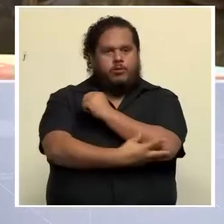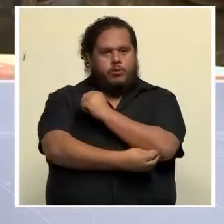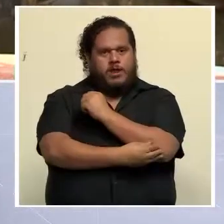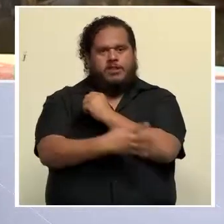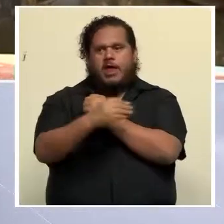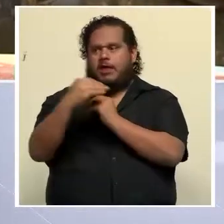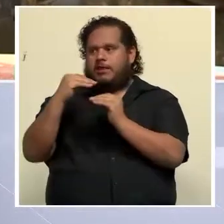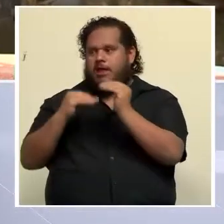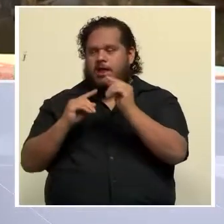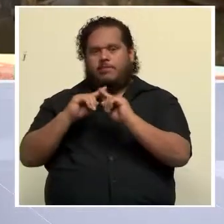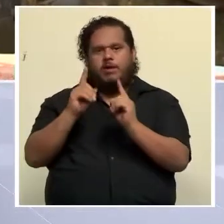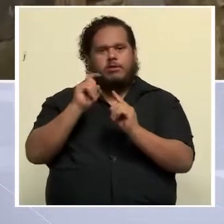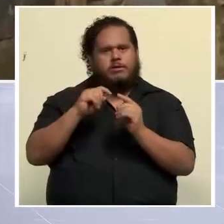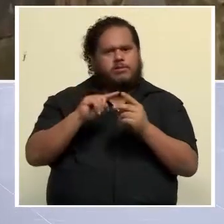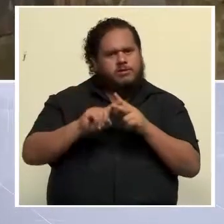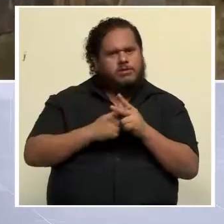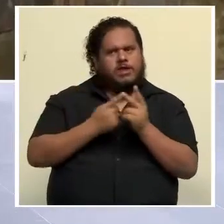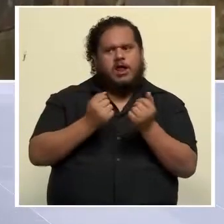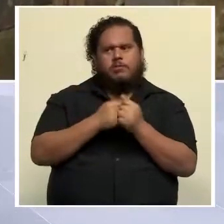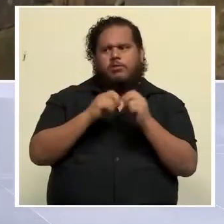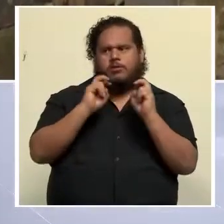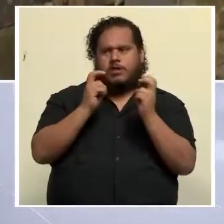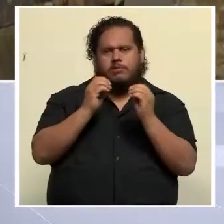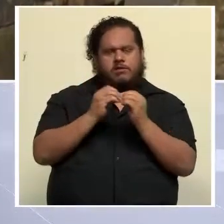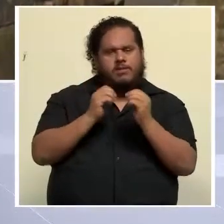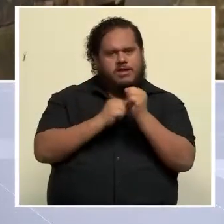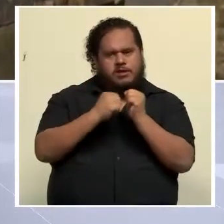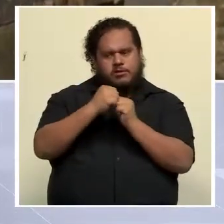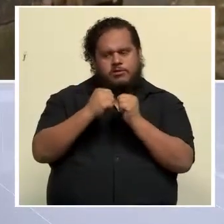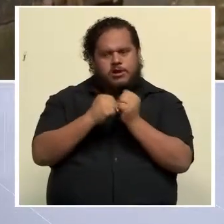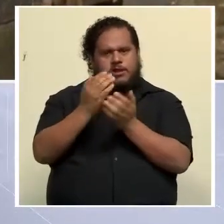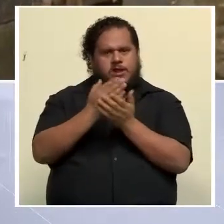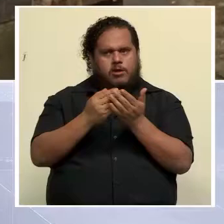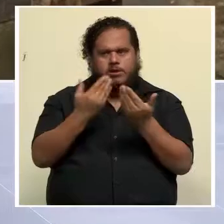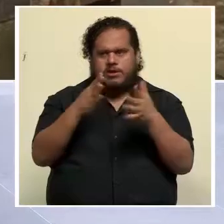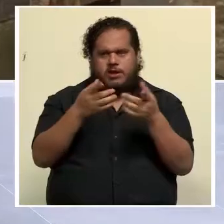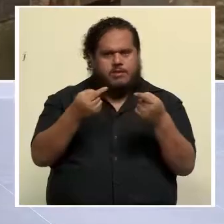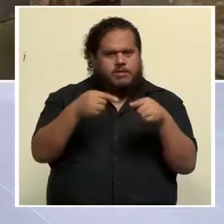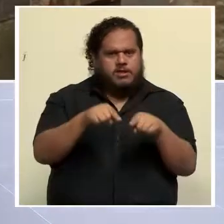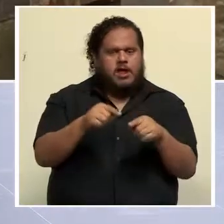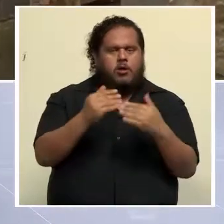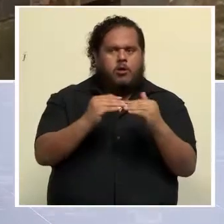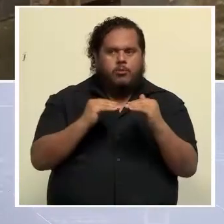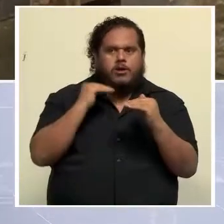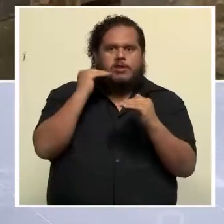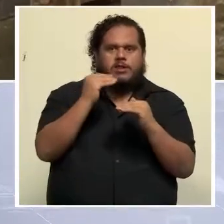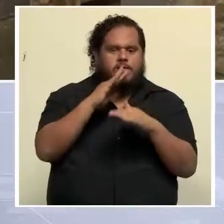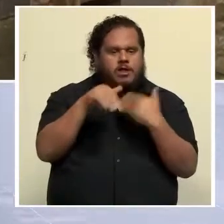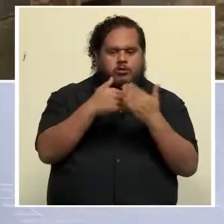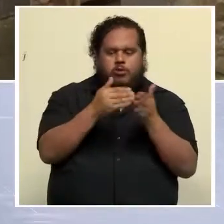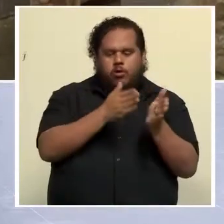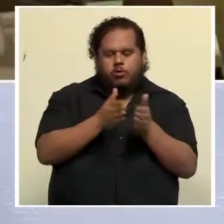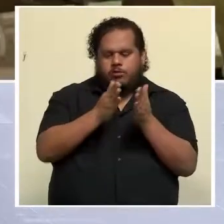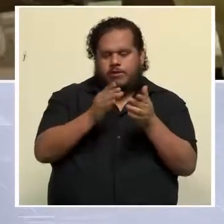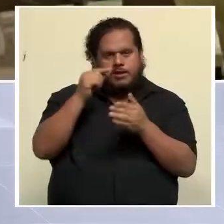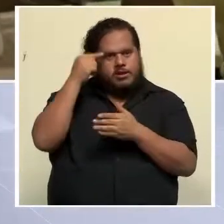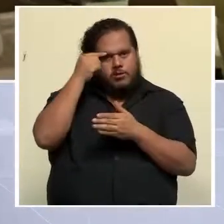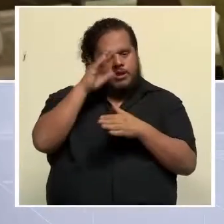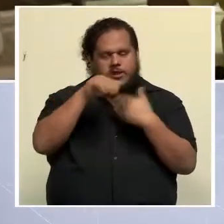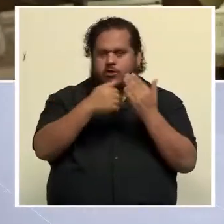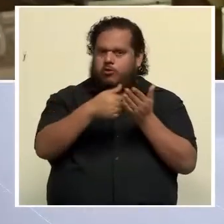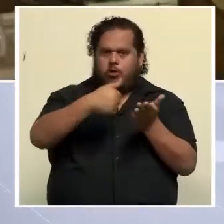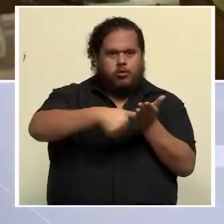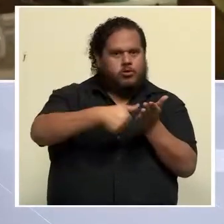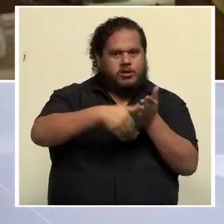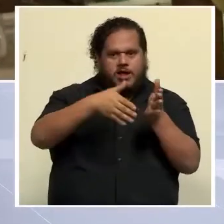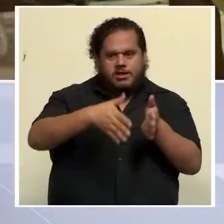se debiera comenzar por los temas que son un poco más estructurales y es algo que sí se ha pasado un poco por alto en los planes de gobierno de los actuales candidatos a la presidencia de